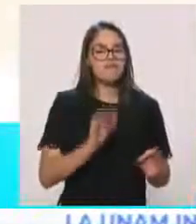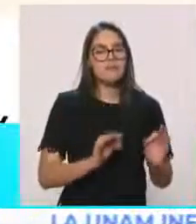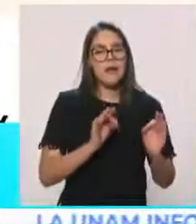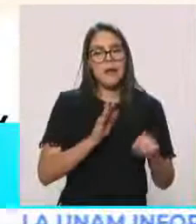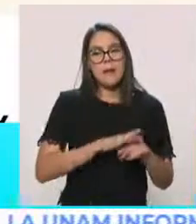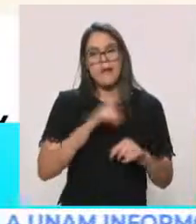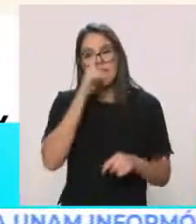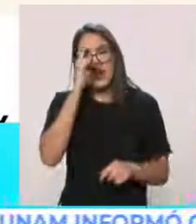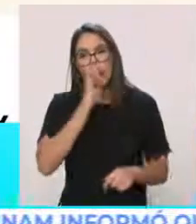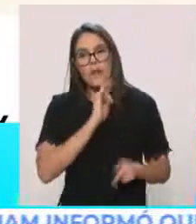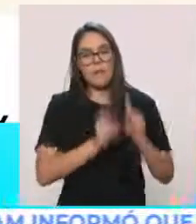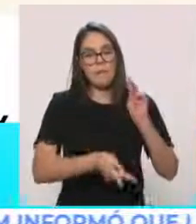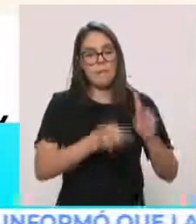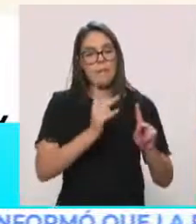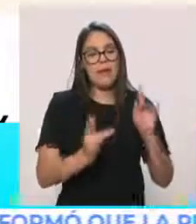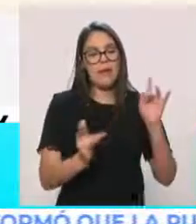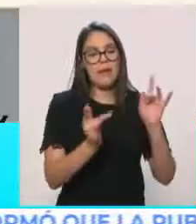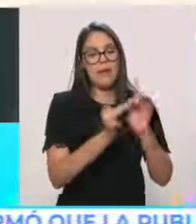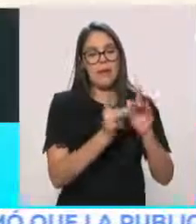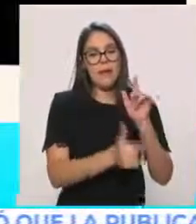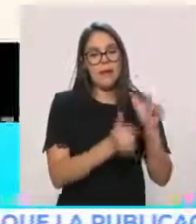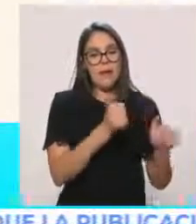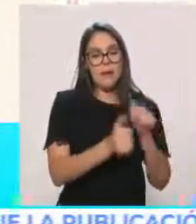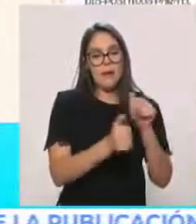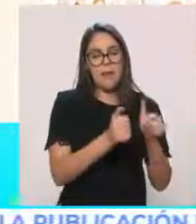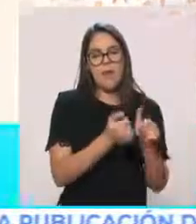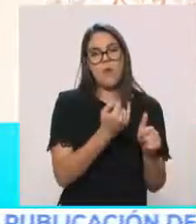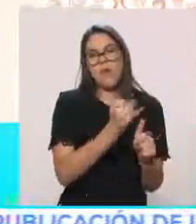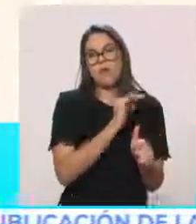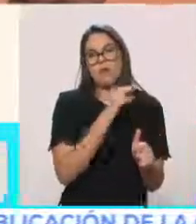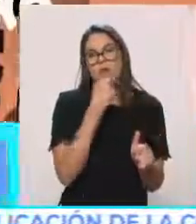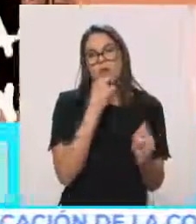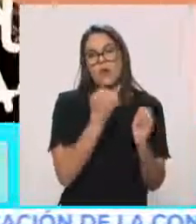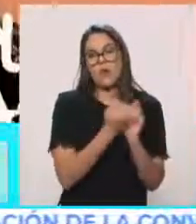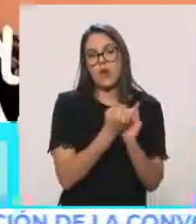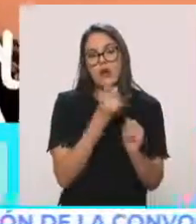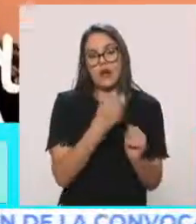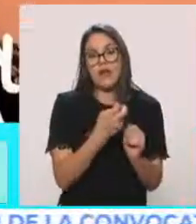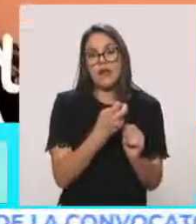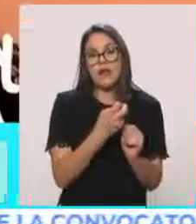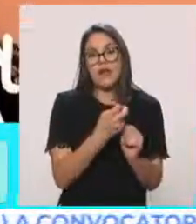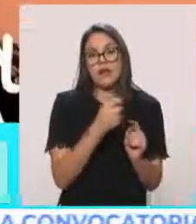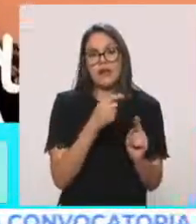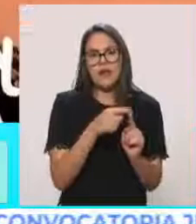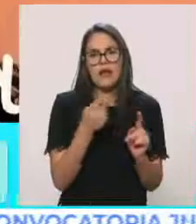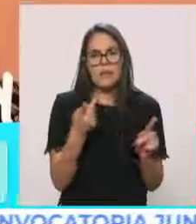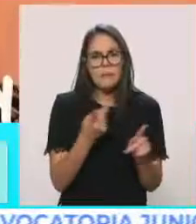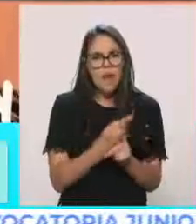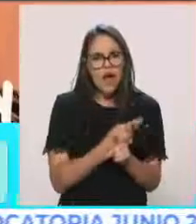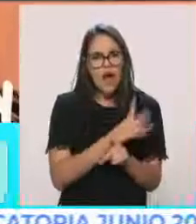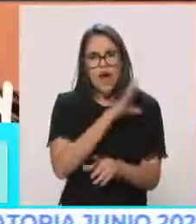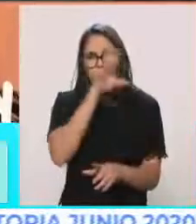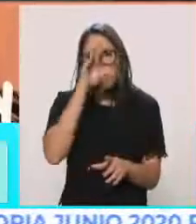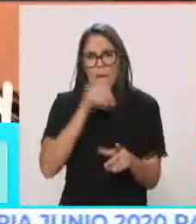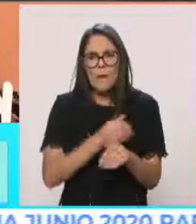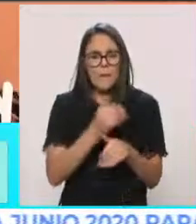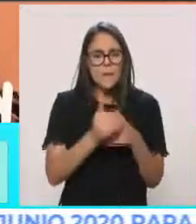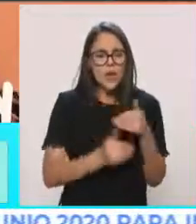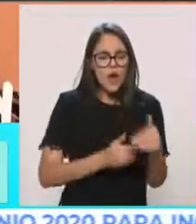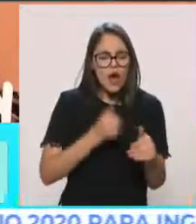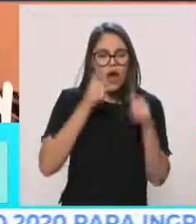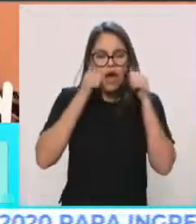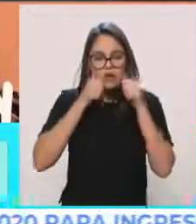chat de confianza y esta línea del Consejo Ciudadano puede servir para canalizar todo el proceso de atención,